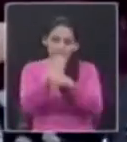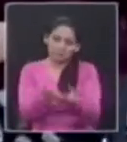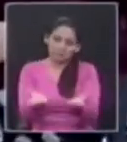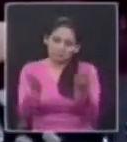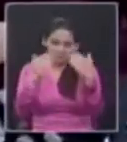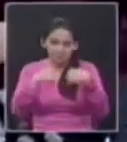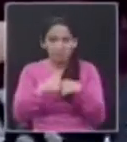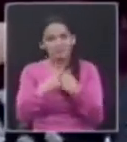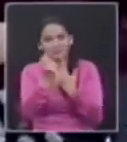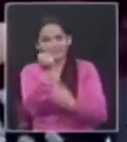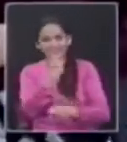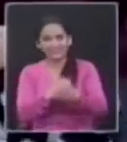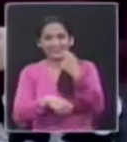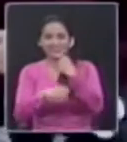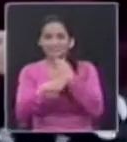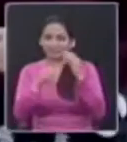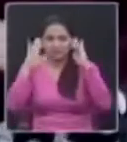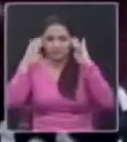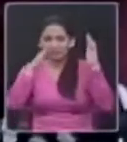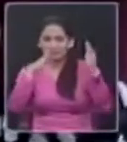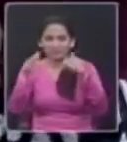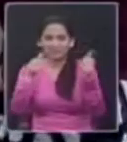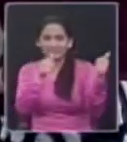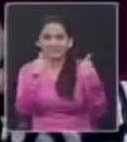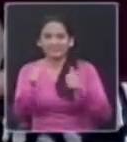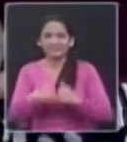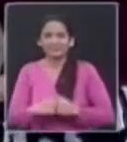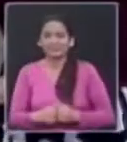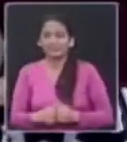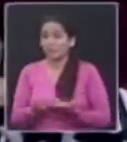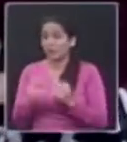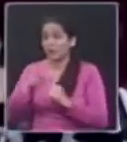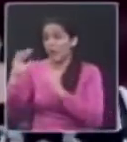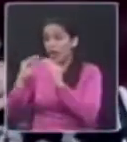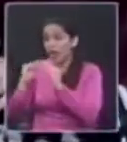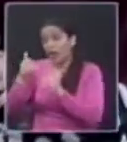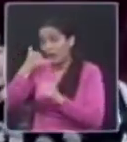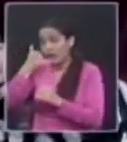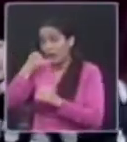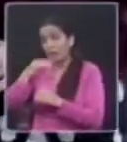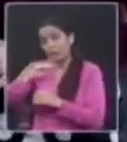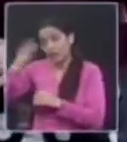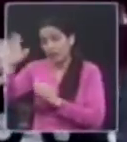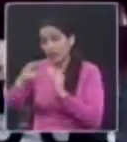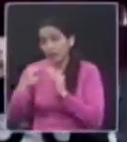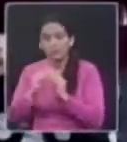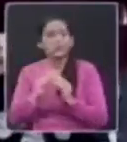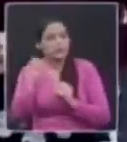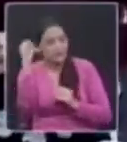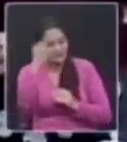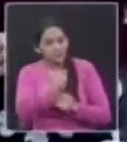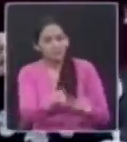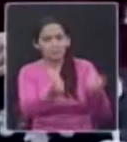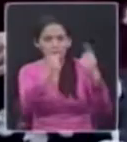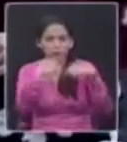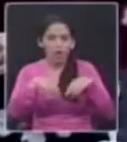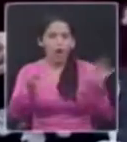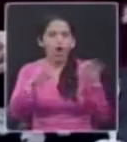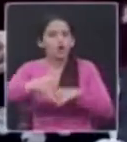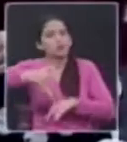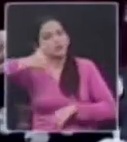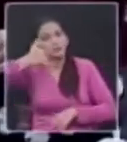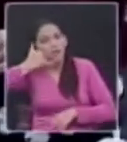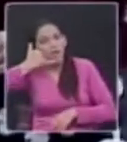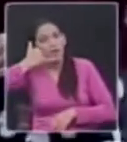le atendemos con todo el gusto. ¿Servicios a domicilio? También, exactamente, pueden venir y enviar o pueden llamar